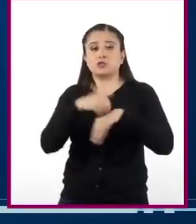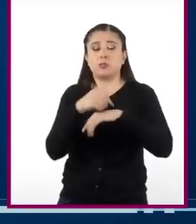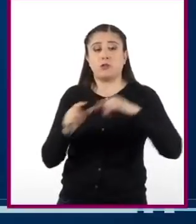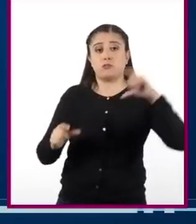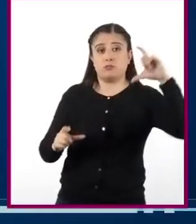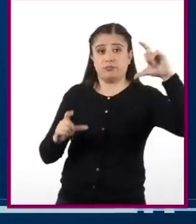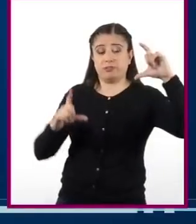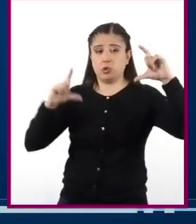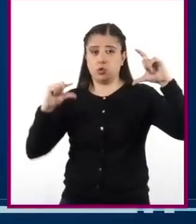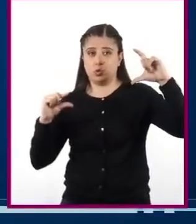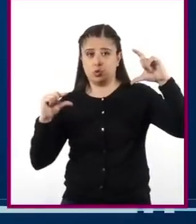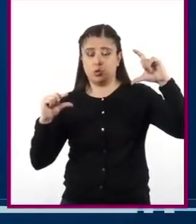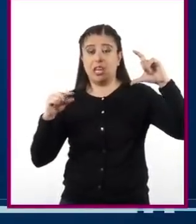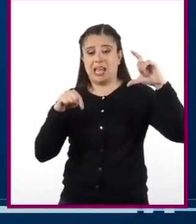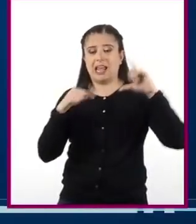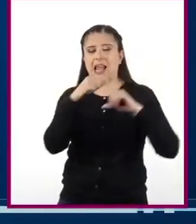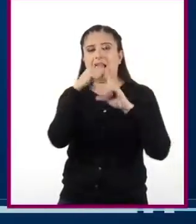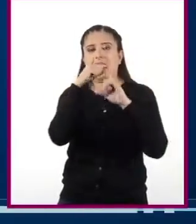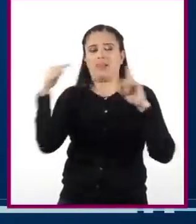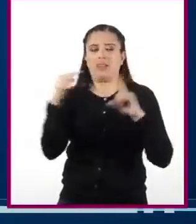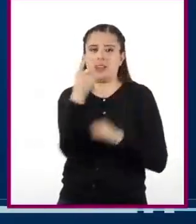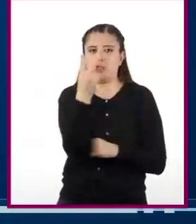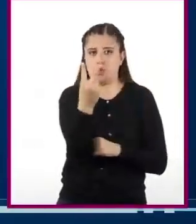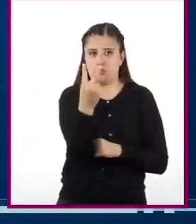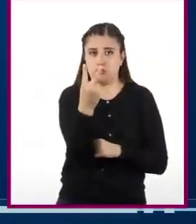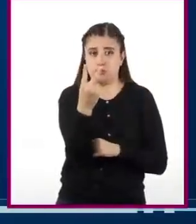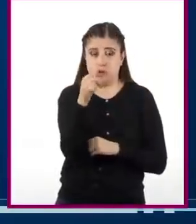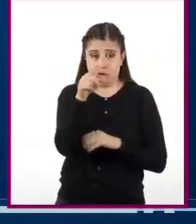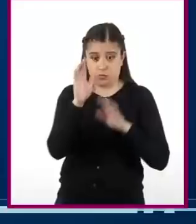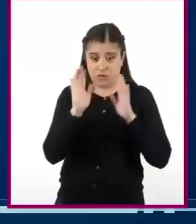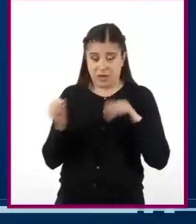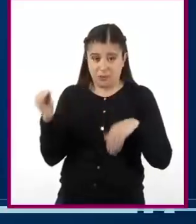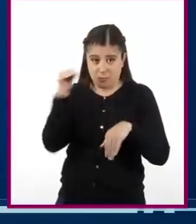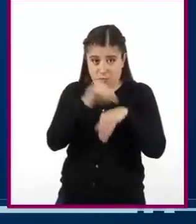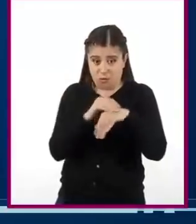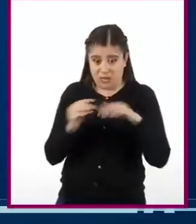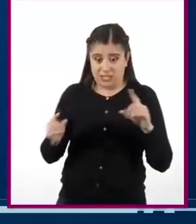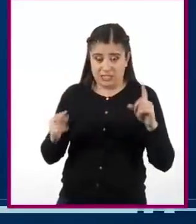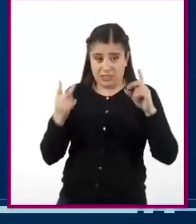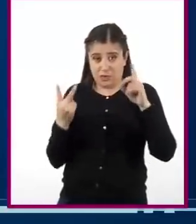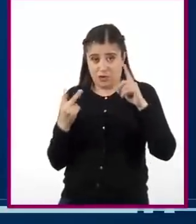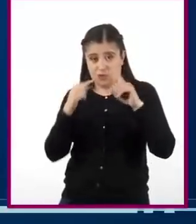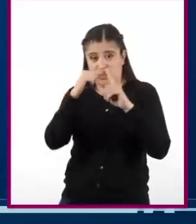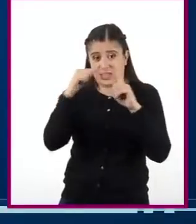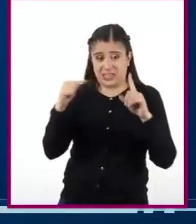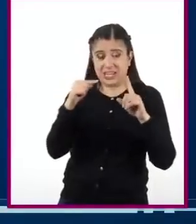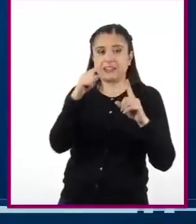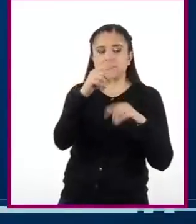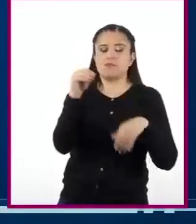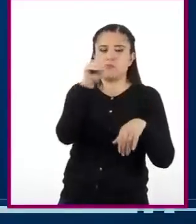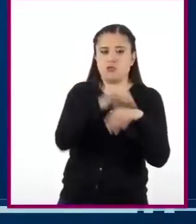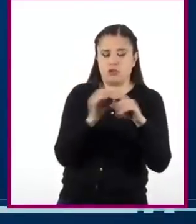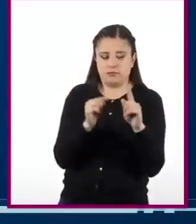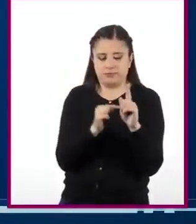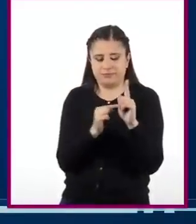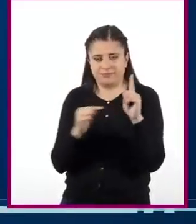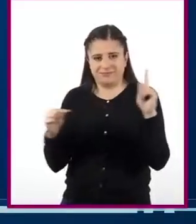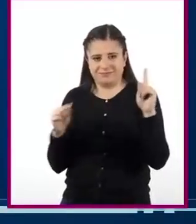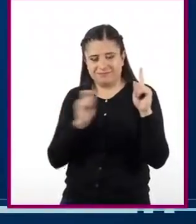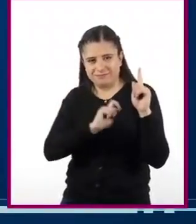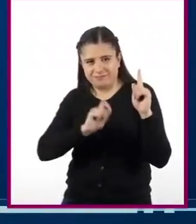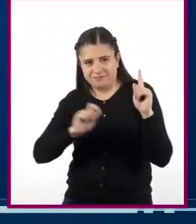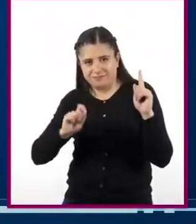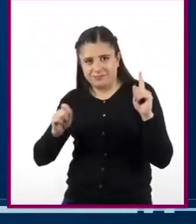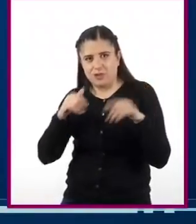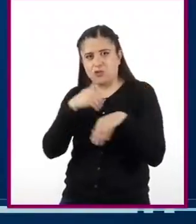superior entre 2. Una vez determinada la marca de clase, se ubica en la base de cada intervalo y se traza